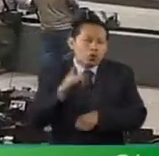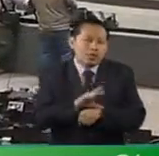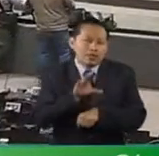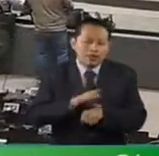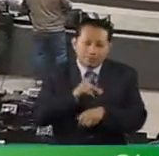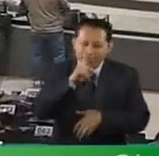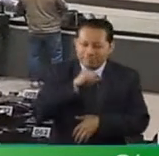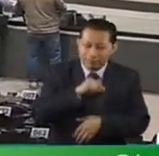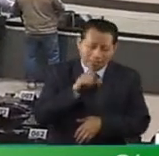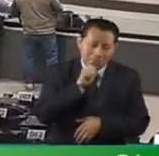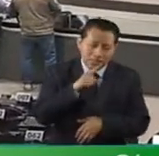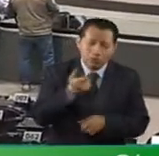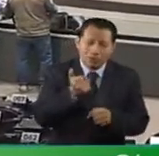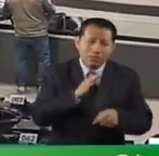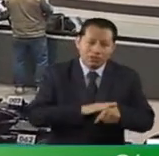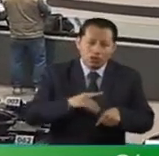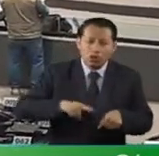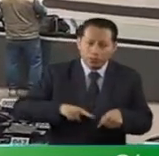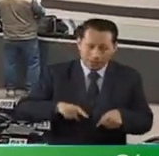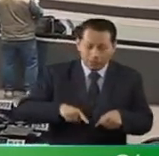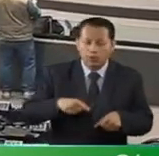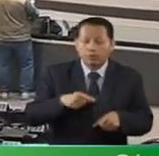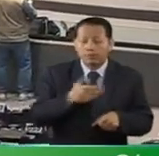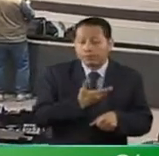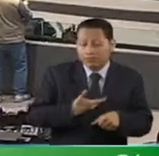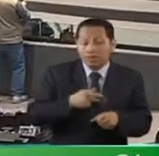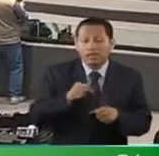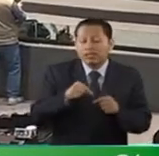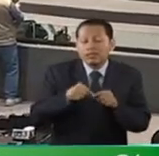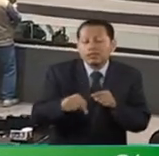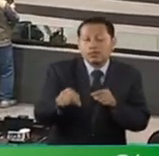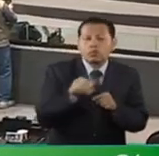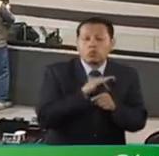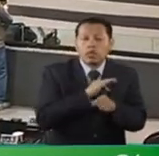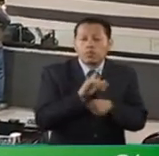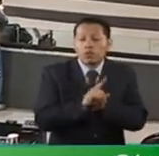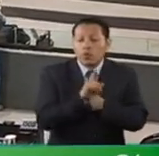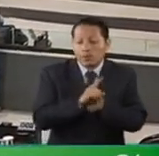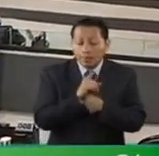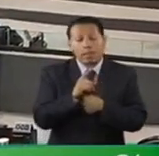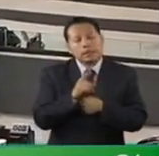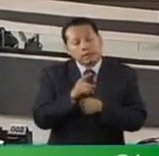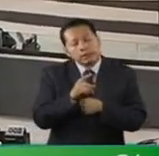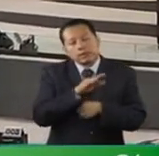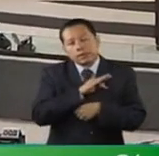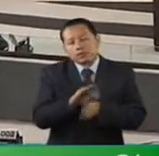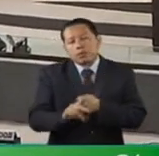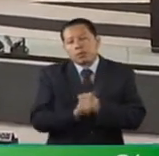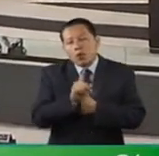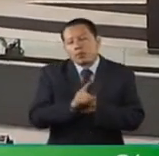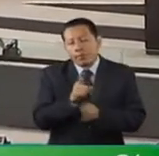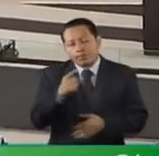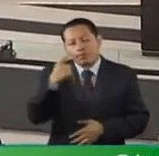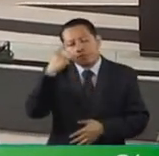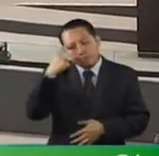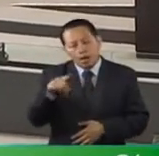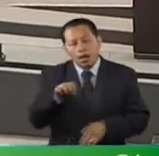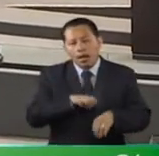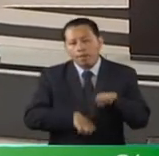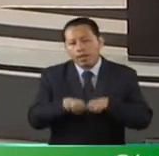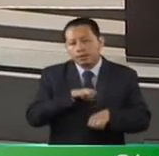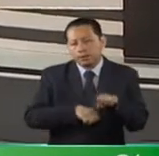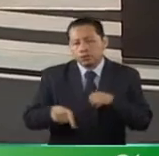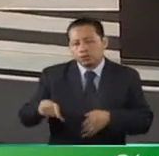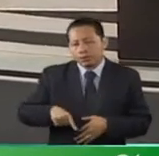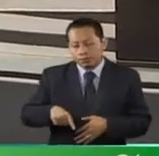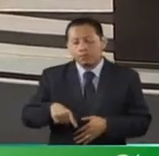del oficialismo, problemática que a mediano plazo pudiera ser sumamente contraproducente para estas empresas del